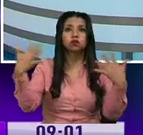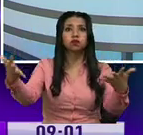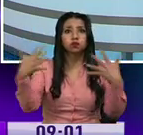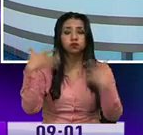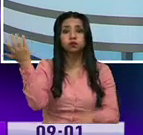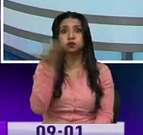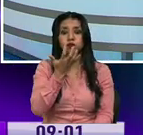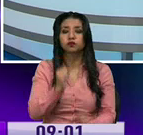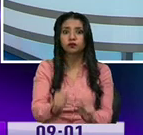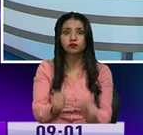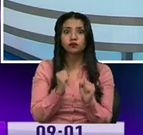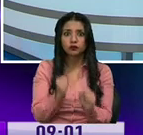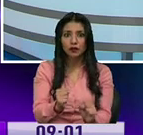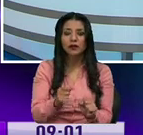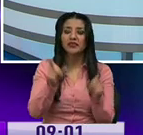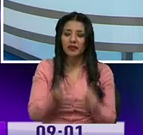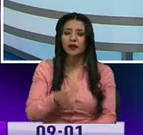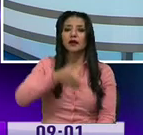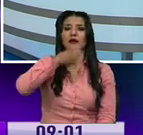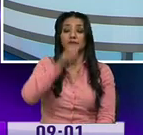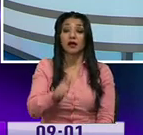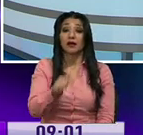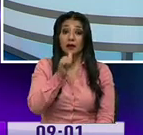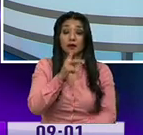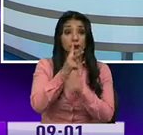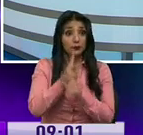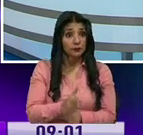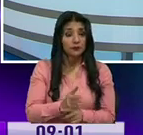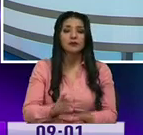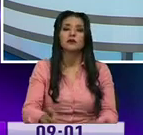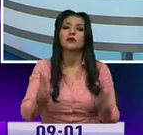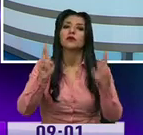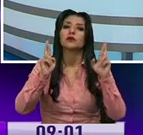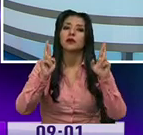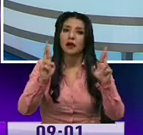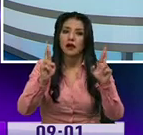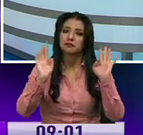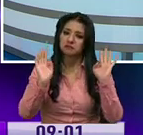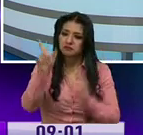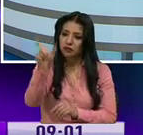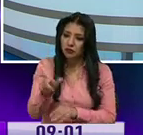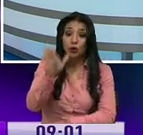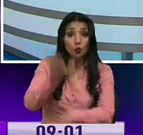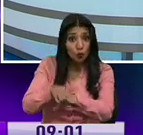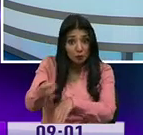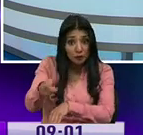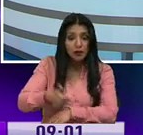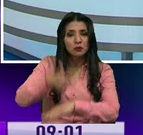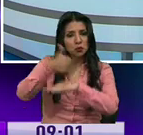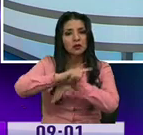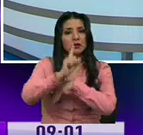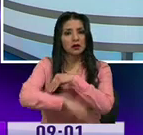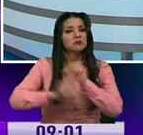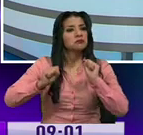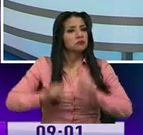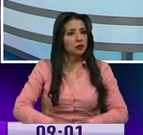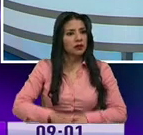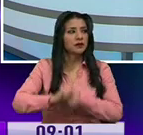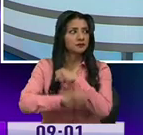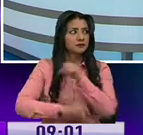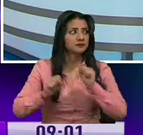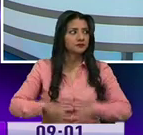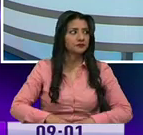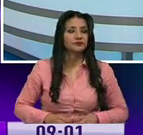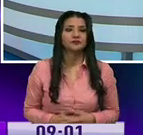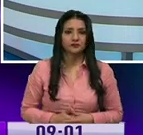también. Por eso hay que hidratarse. Sí, claro. No, ojalá caigan estos pirómanos en manos de la autoridad y que se ejerza todo el peso de la ley sobre